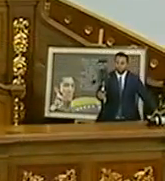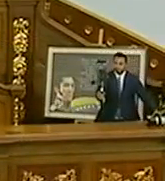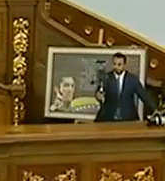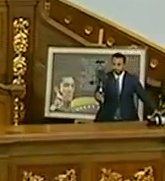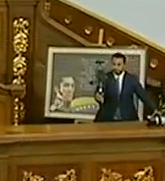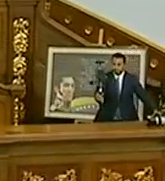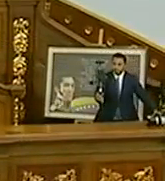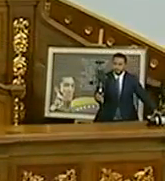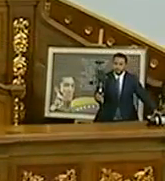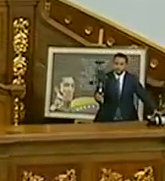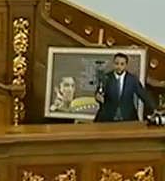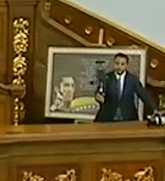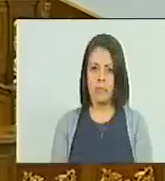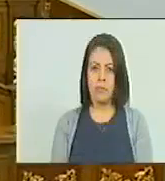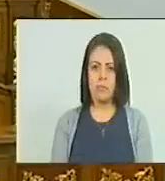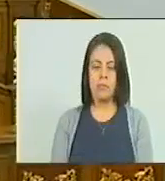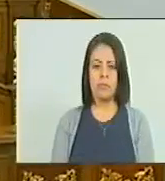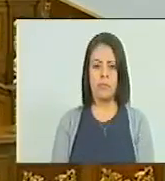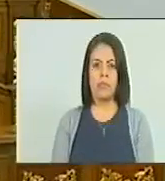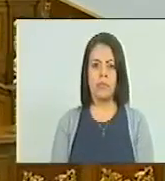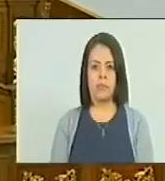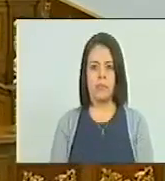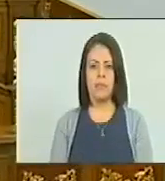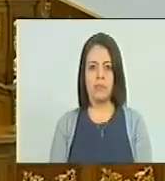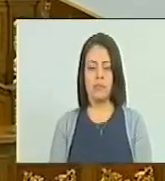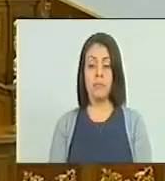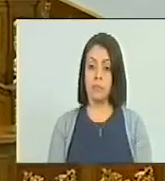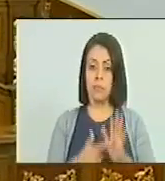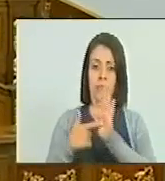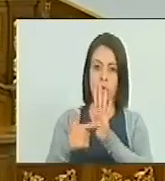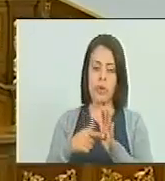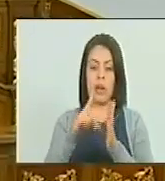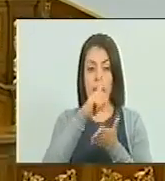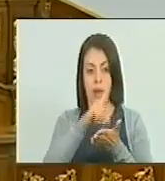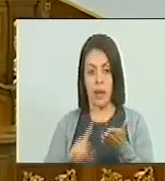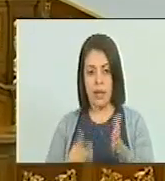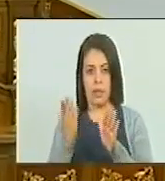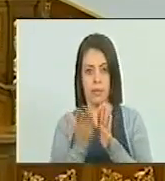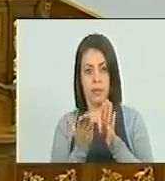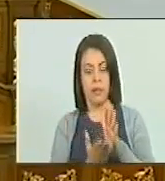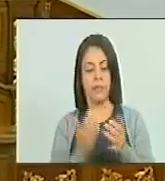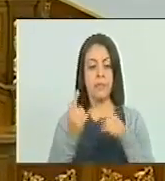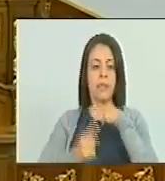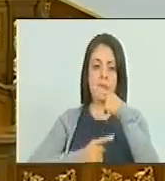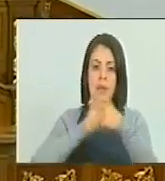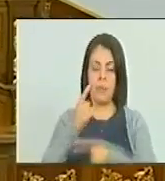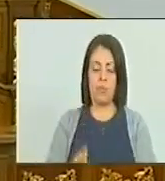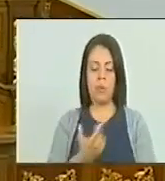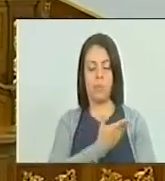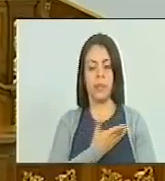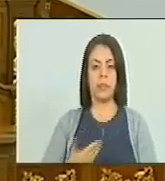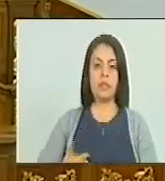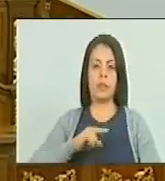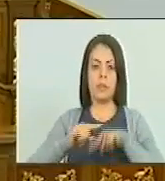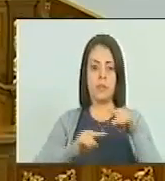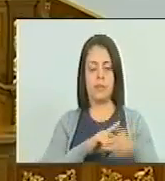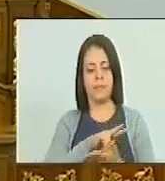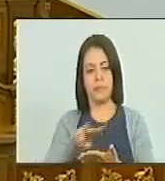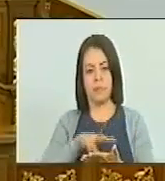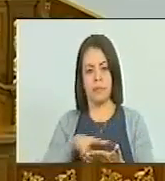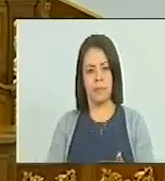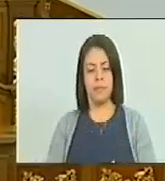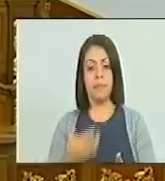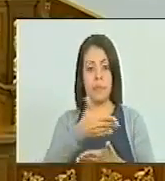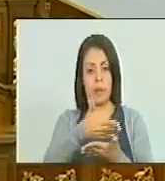Alejandra Hernández, las diputadas y los diputados indicados en lista anexa. Acto seguido, el presidente ordenó dar lectura